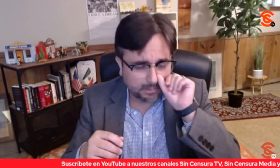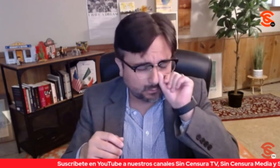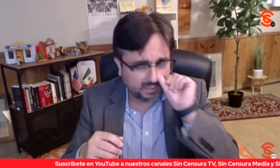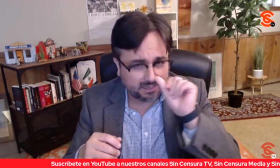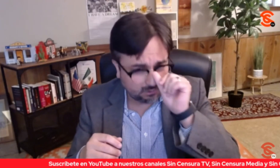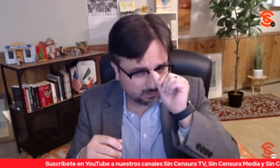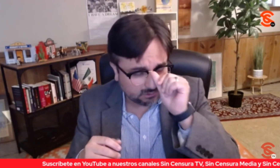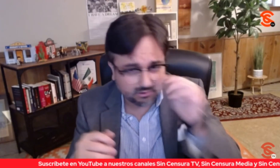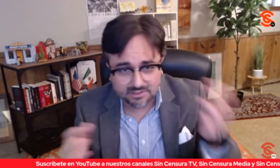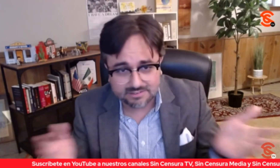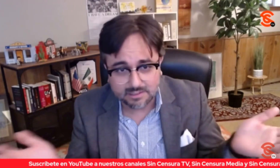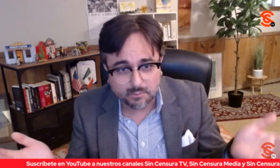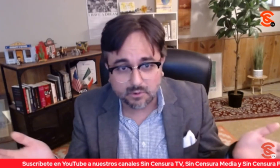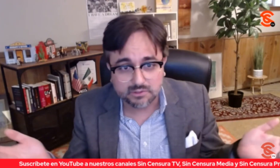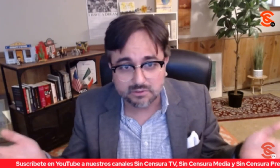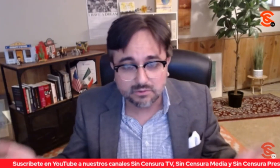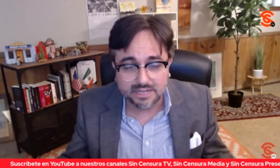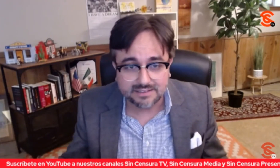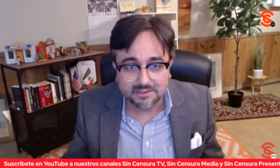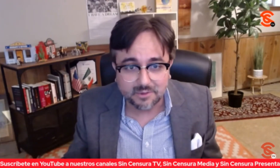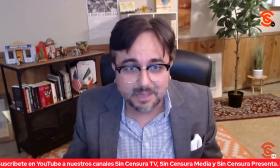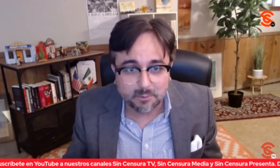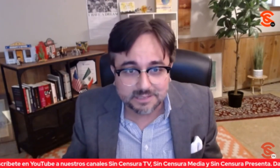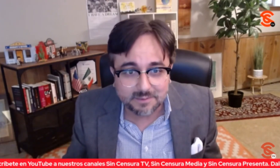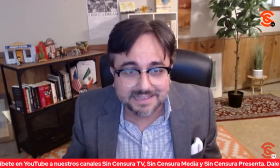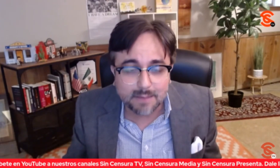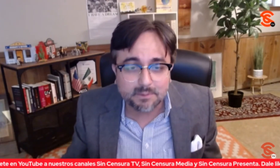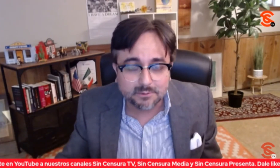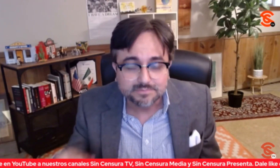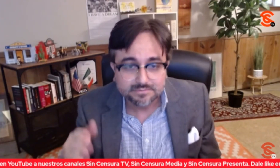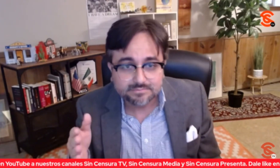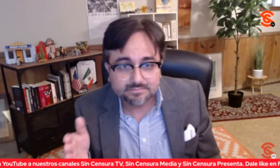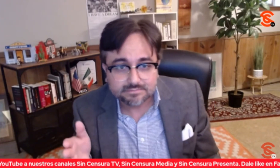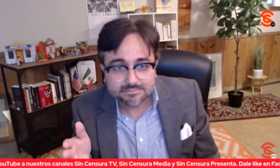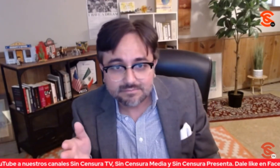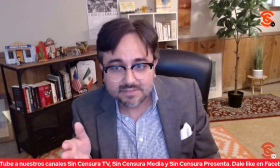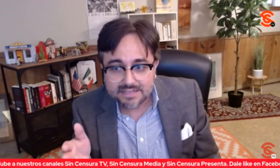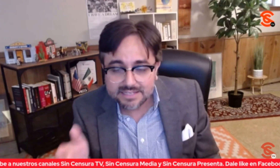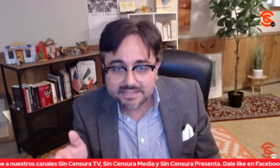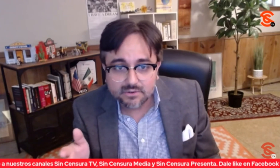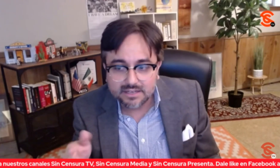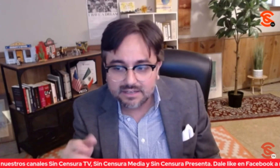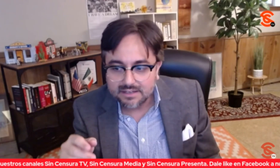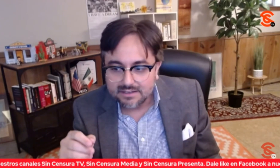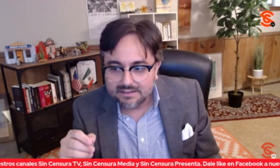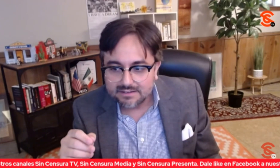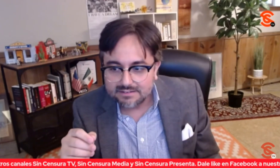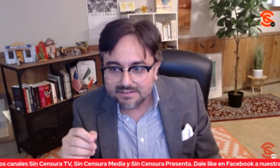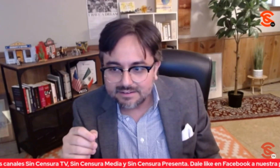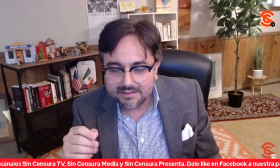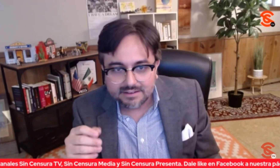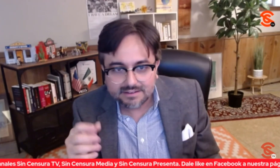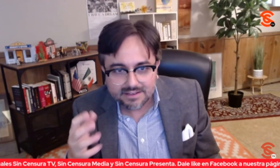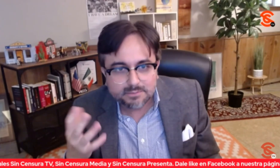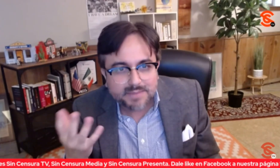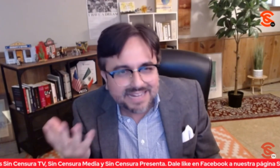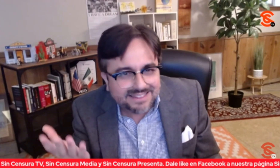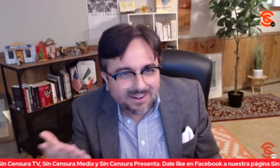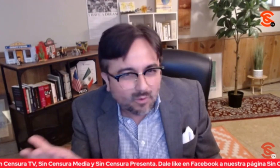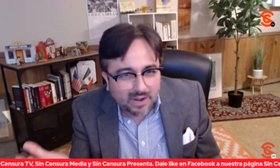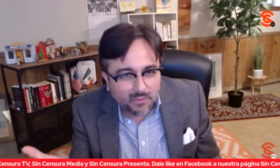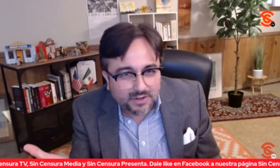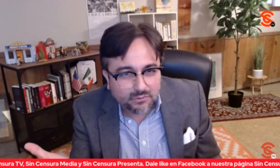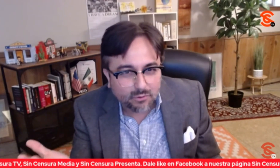yo no sé por qué, no sé de este tipo de cosas, nunca he tenido una camioneta blindada, pero entiendo que